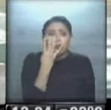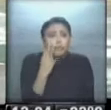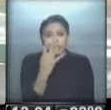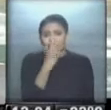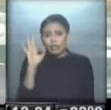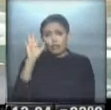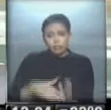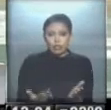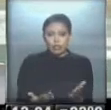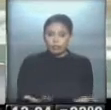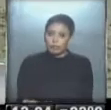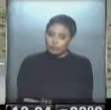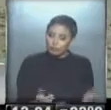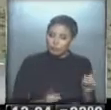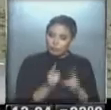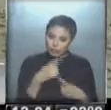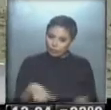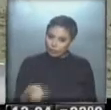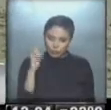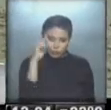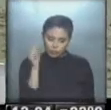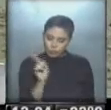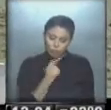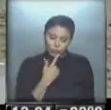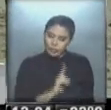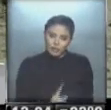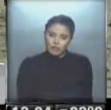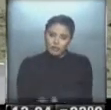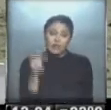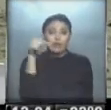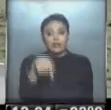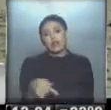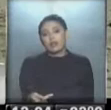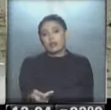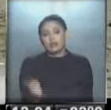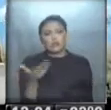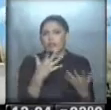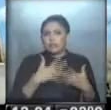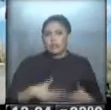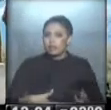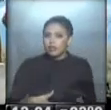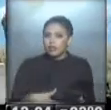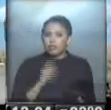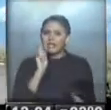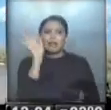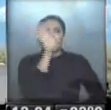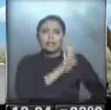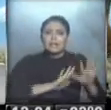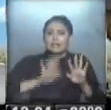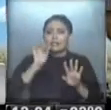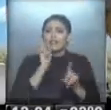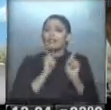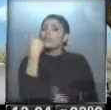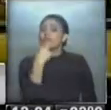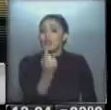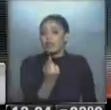4.500. Bueno, hay cosas que son inentendibles, evidentemente. Acá el sistema, quien lo arma, alguien